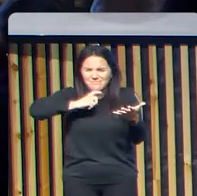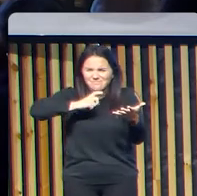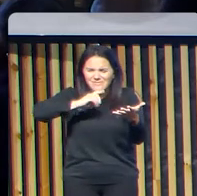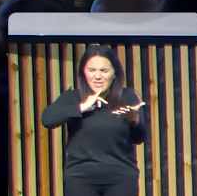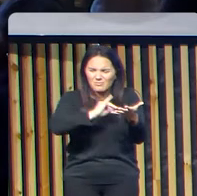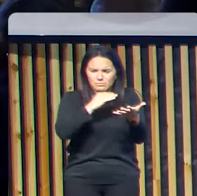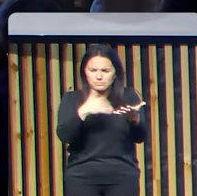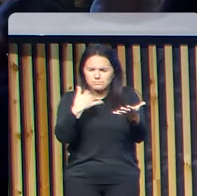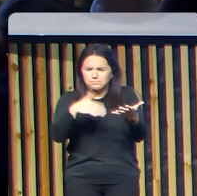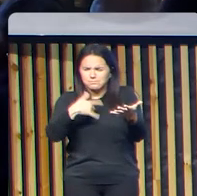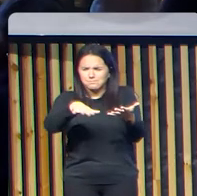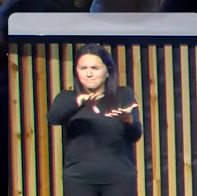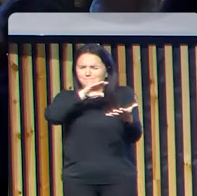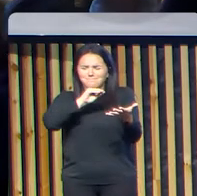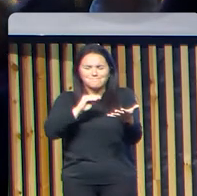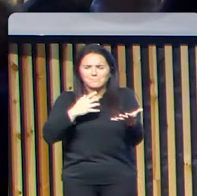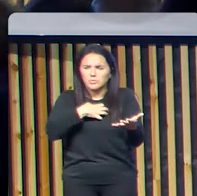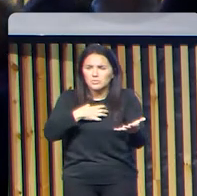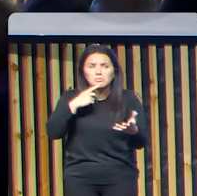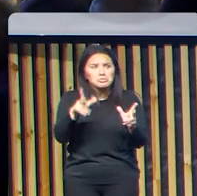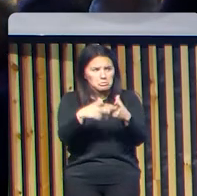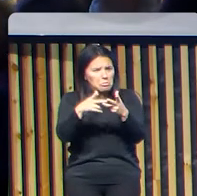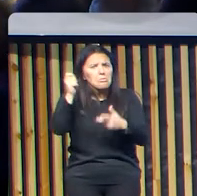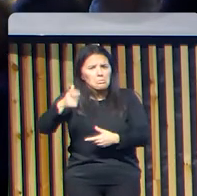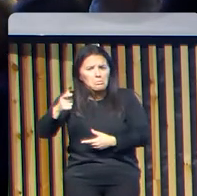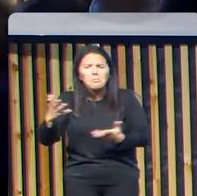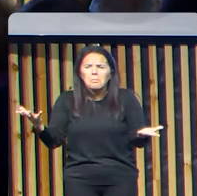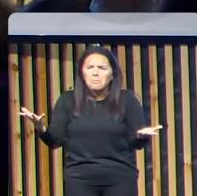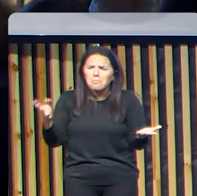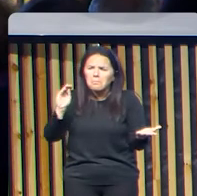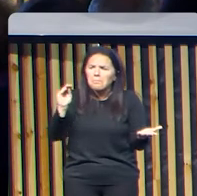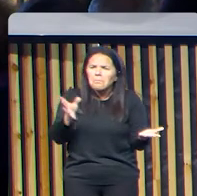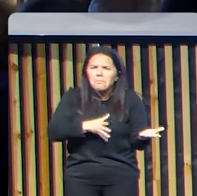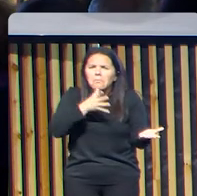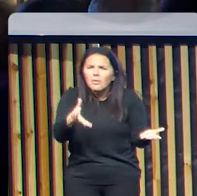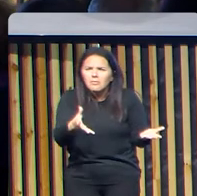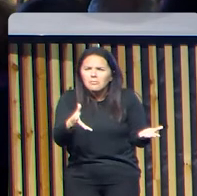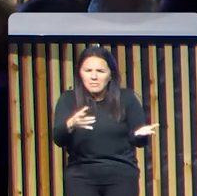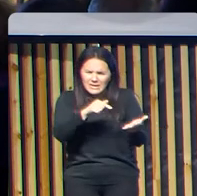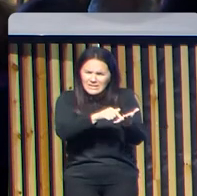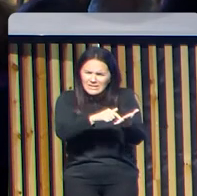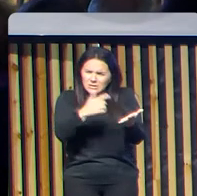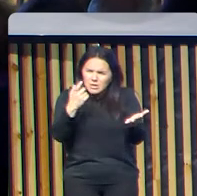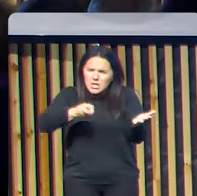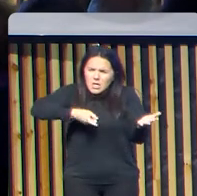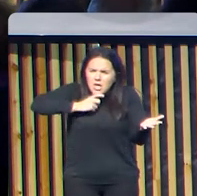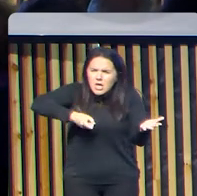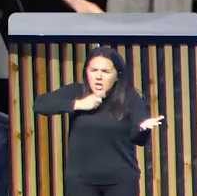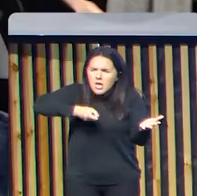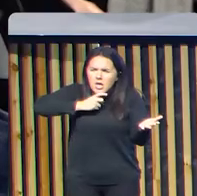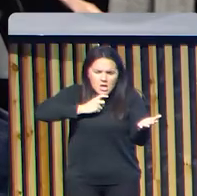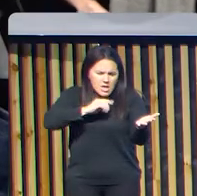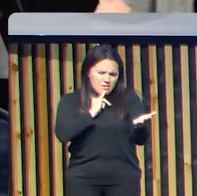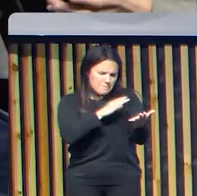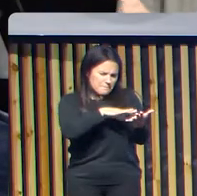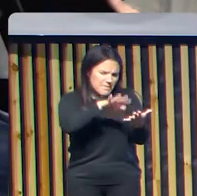que es bastante habitual en nuestra sociedad y la pregunta es por qué a quién beneficia que el